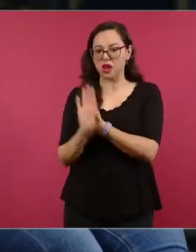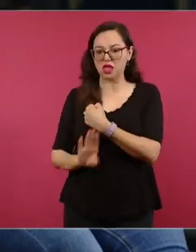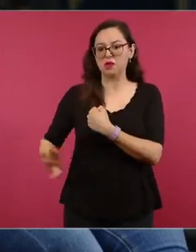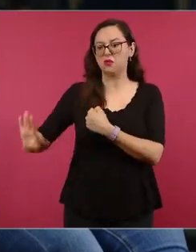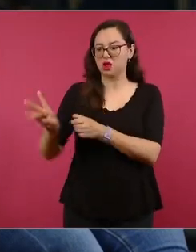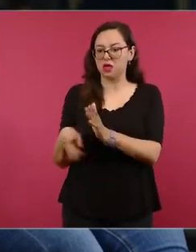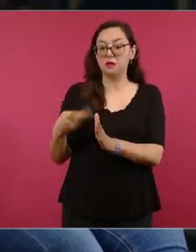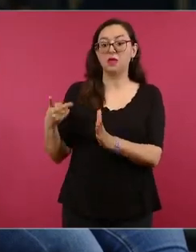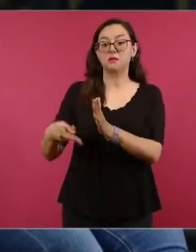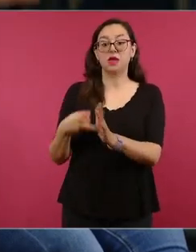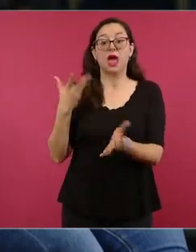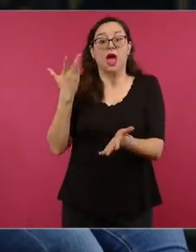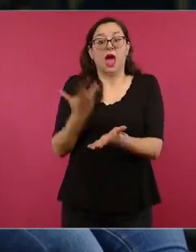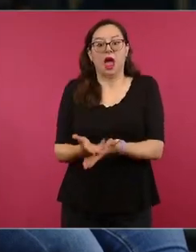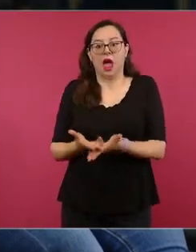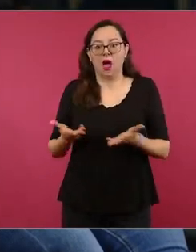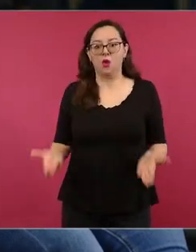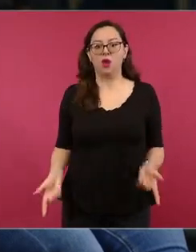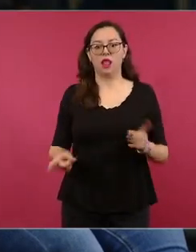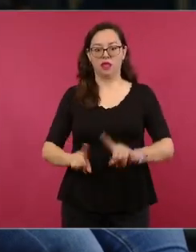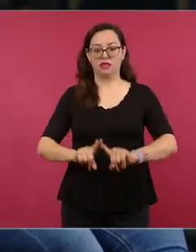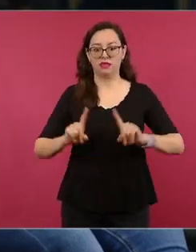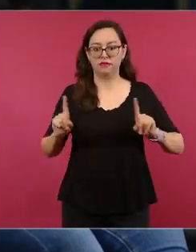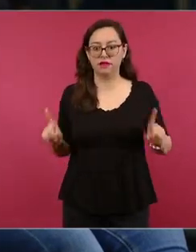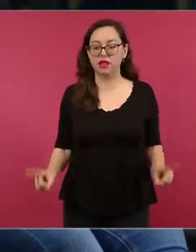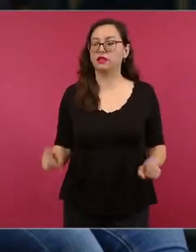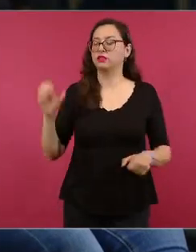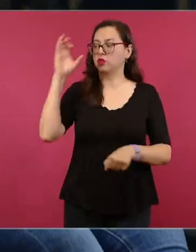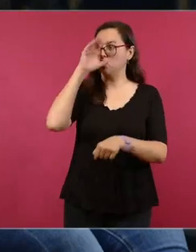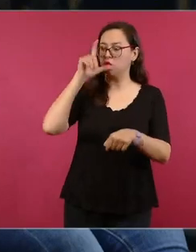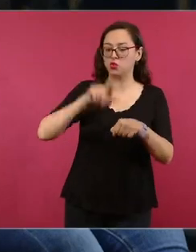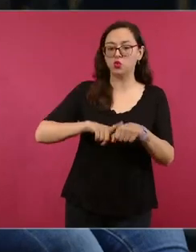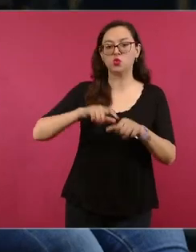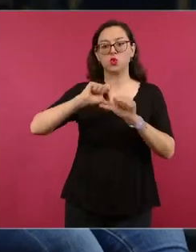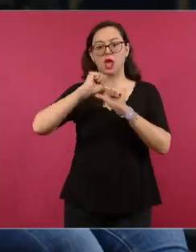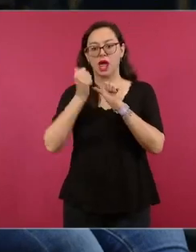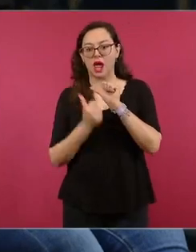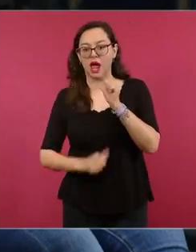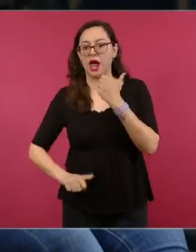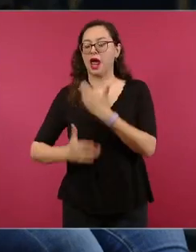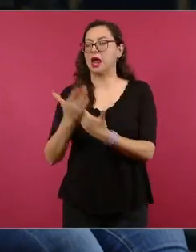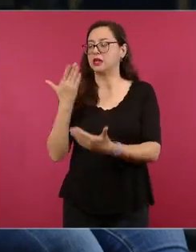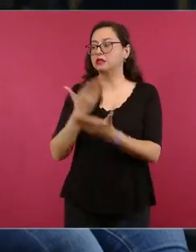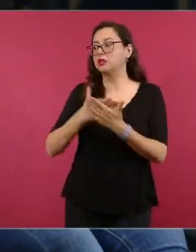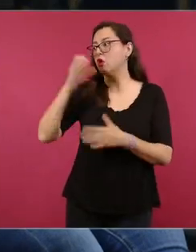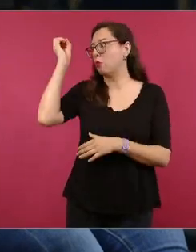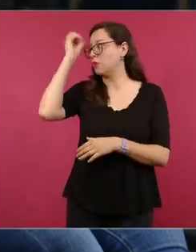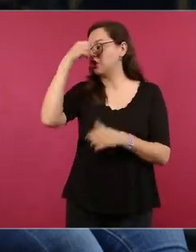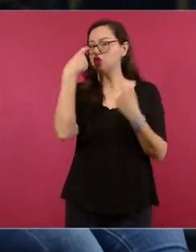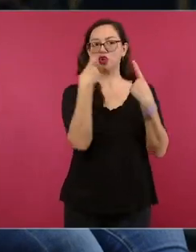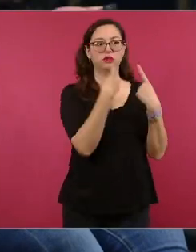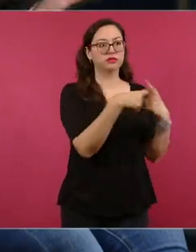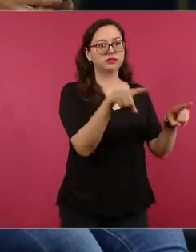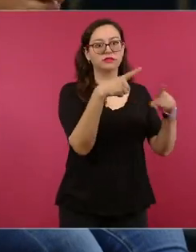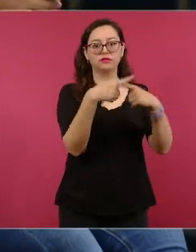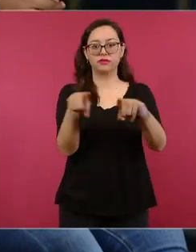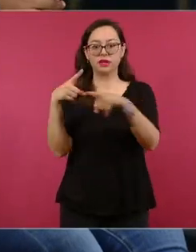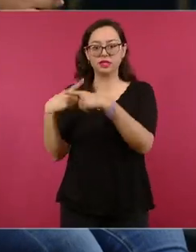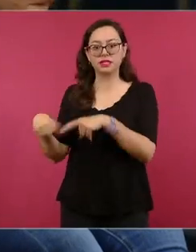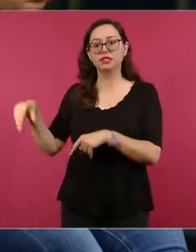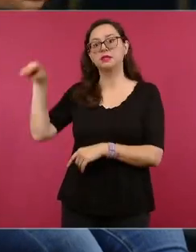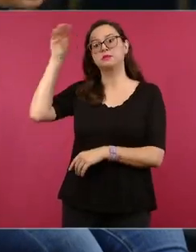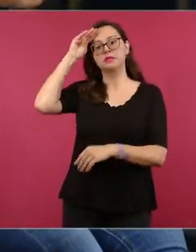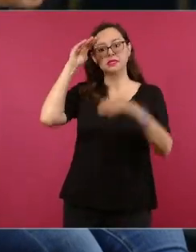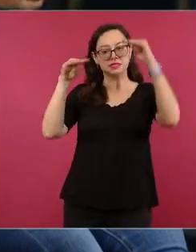Pinos abre sus puertas a la recreación, a la cultura y a las artes, a distintos pensamientos y disciplinas, a motivos de